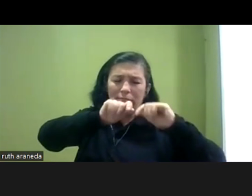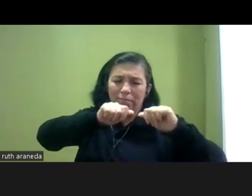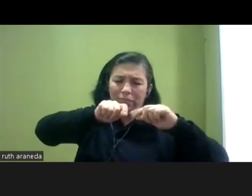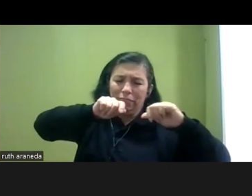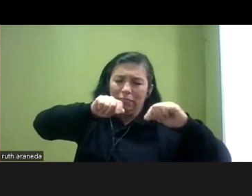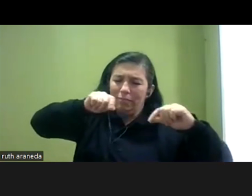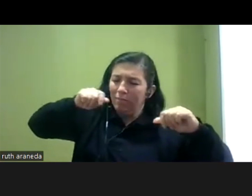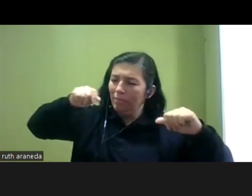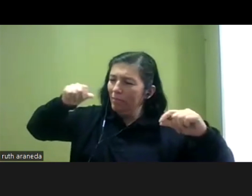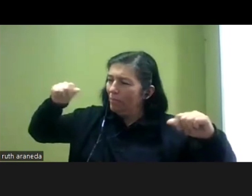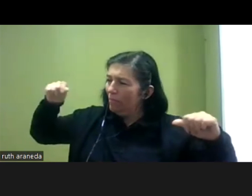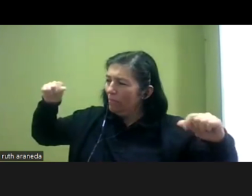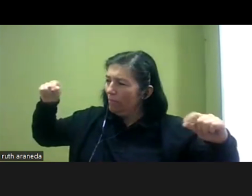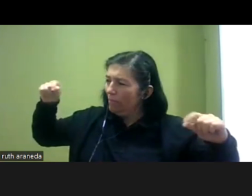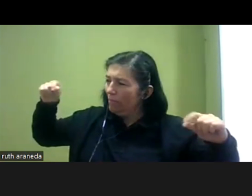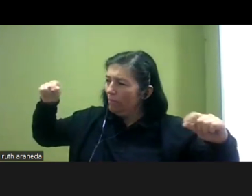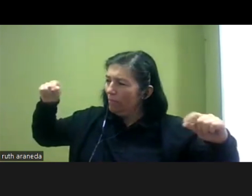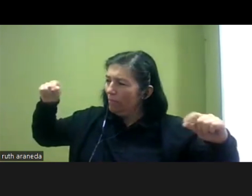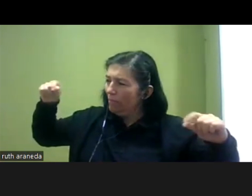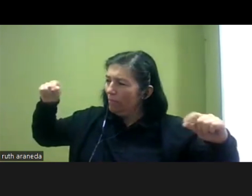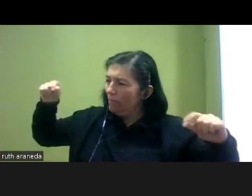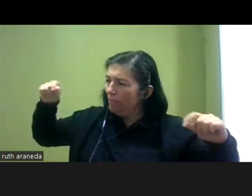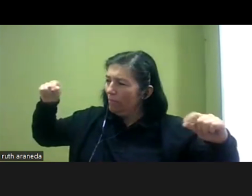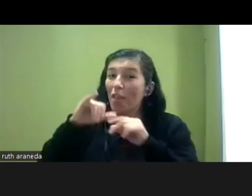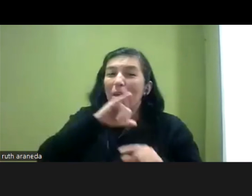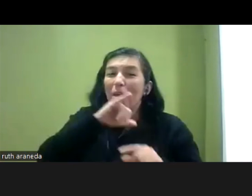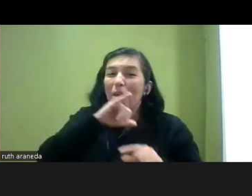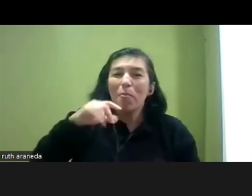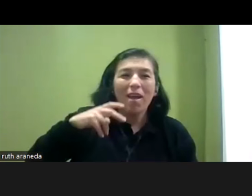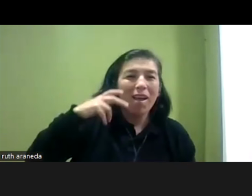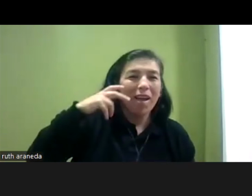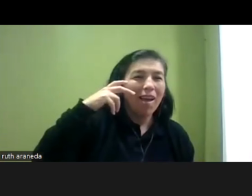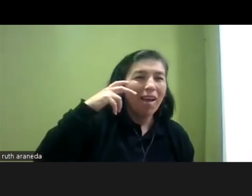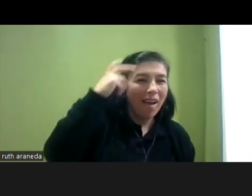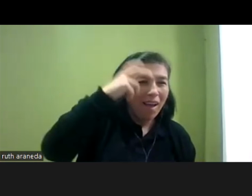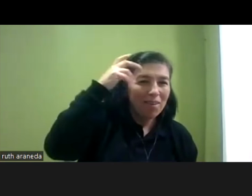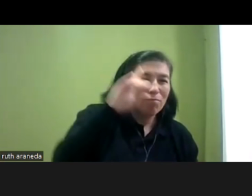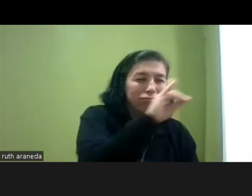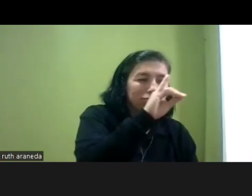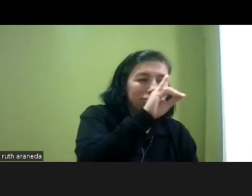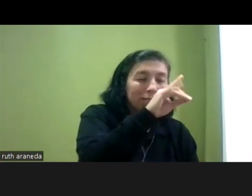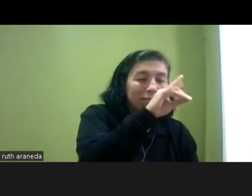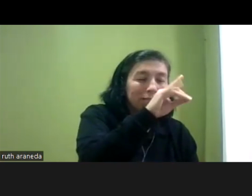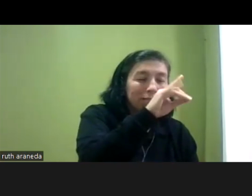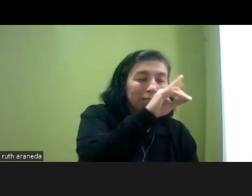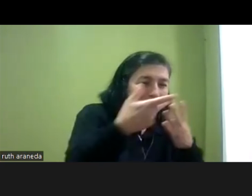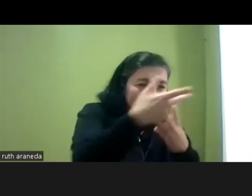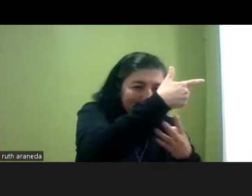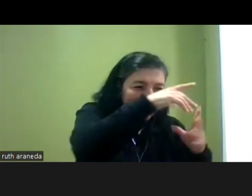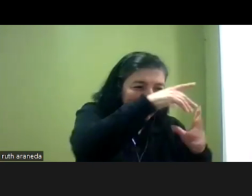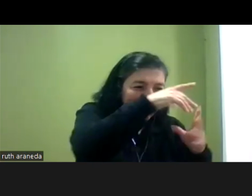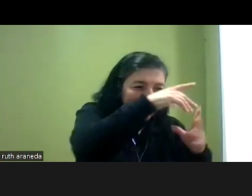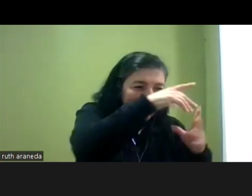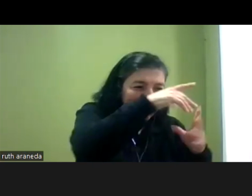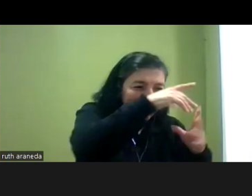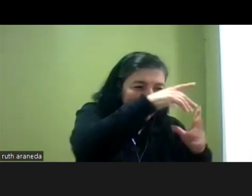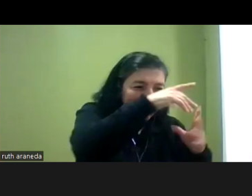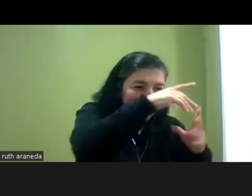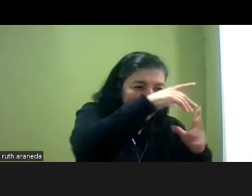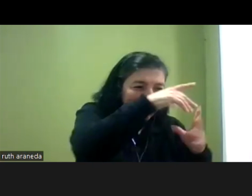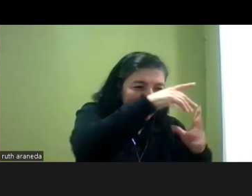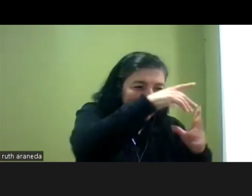de hilar la fibra de camélido, porque el camélido, la domesticación del camélido es posterior, o por lo menos el